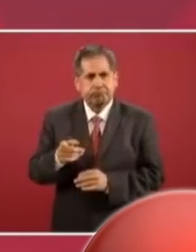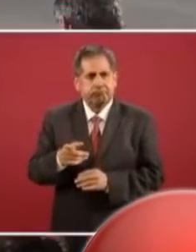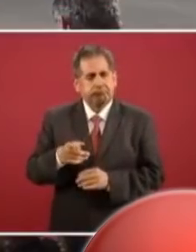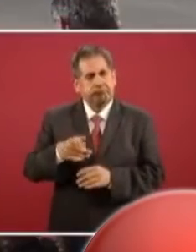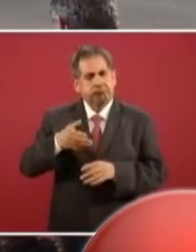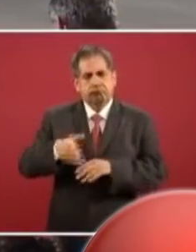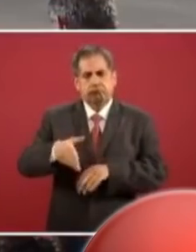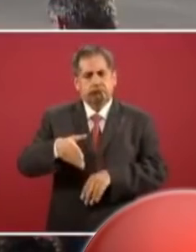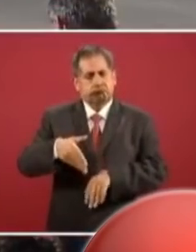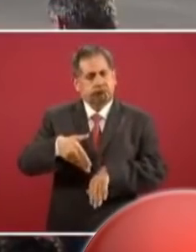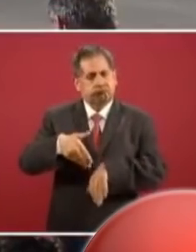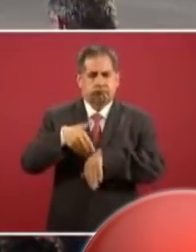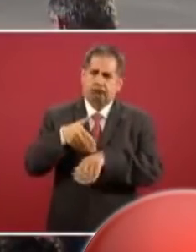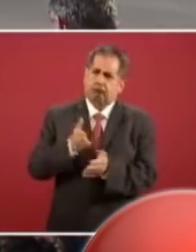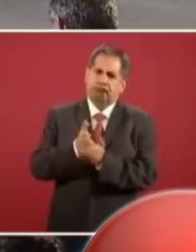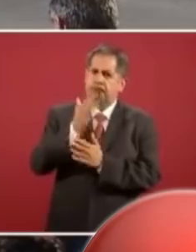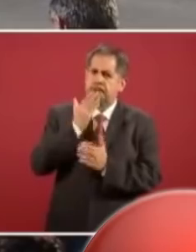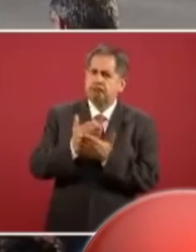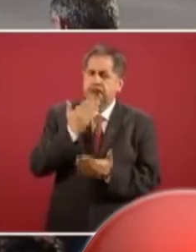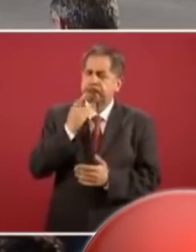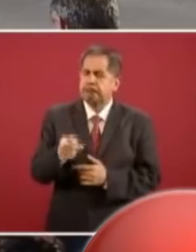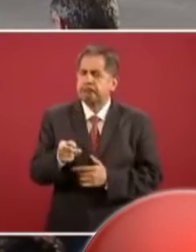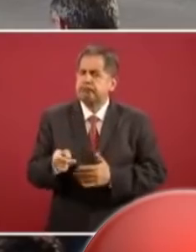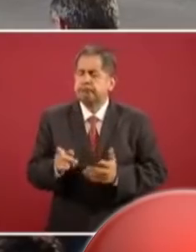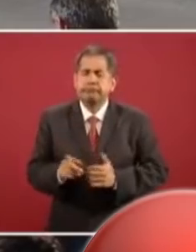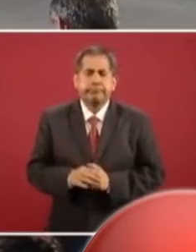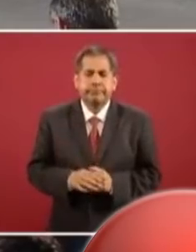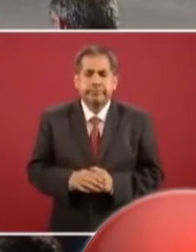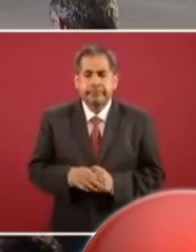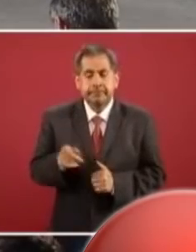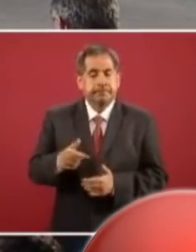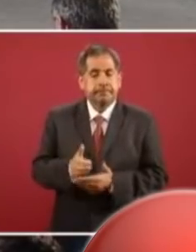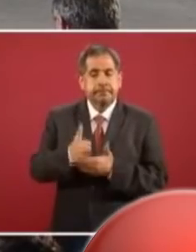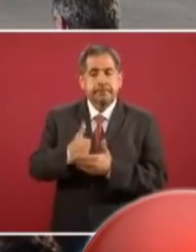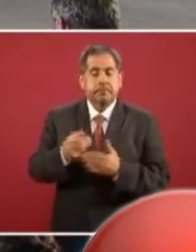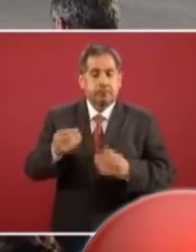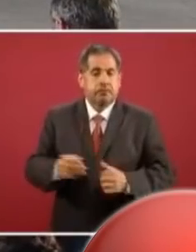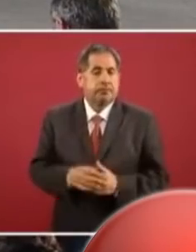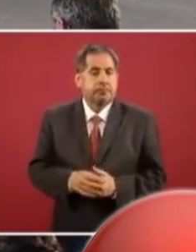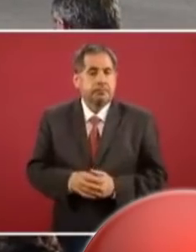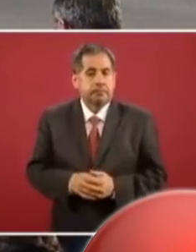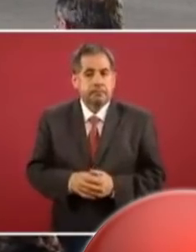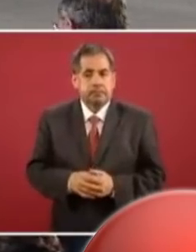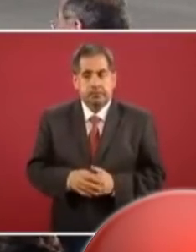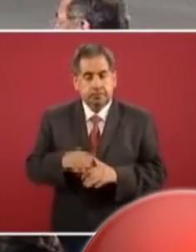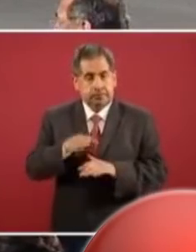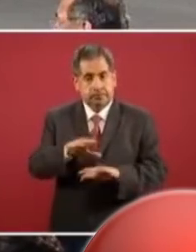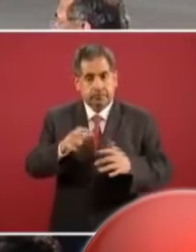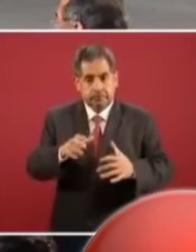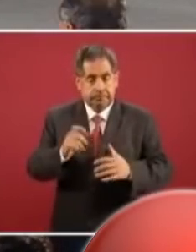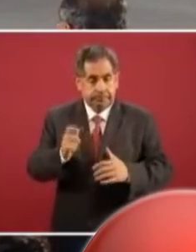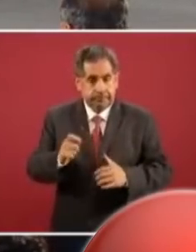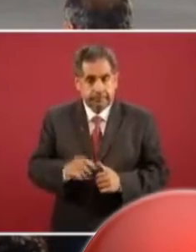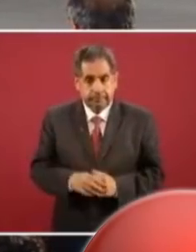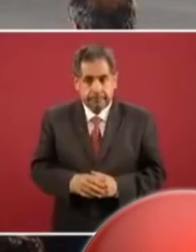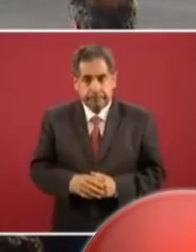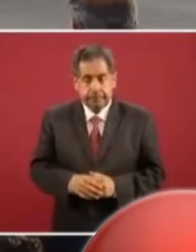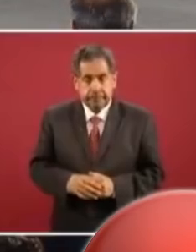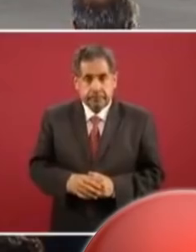recta, íntegra. Entonces, eso ayuda mucho. En el caso